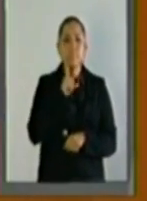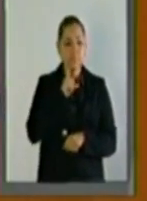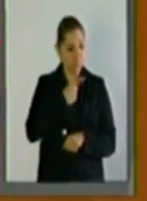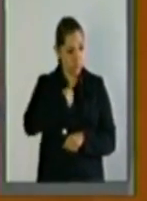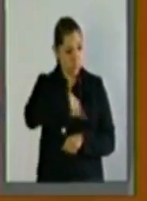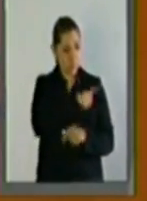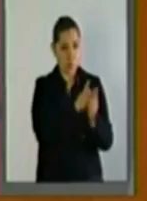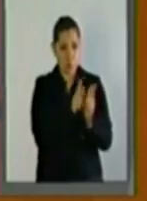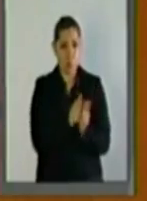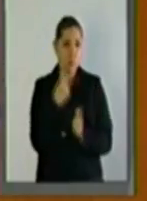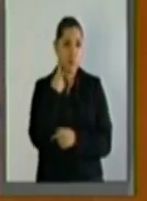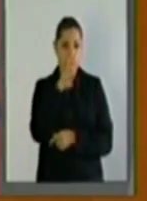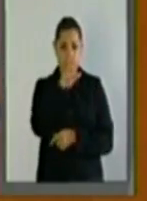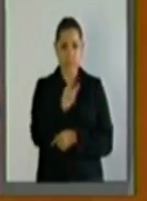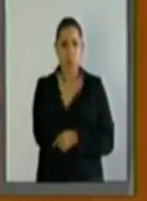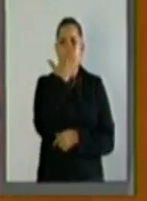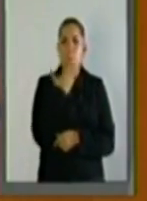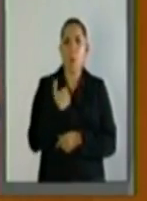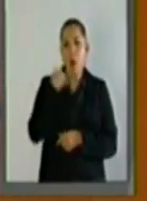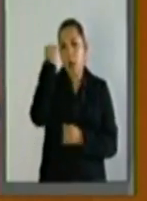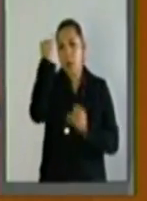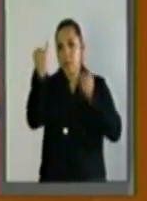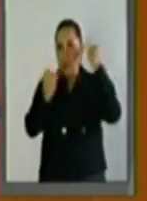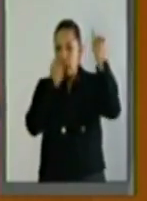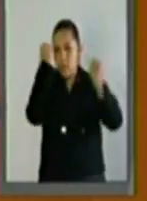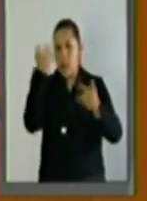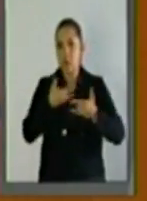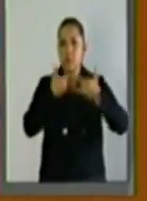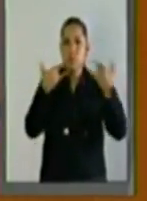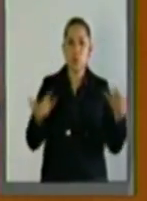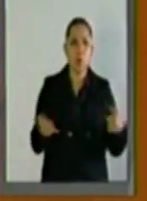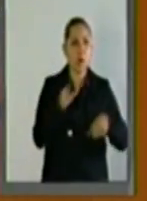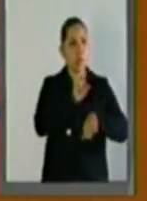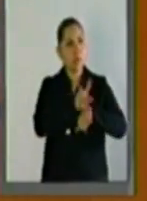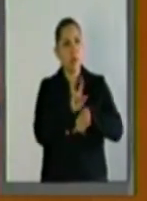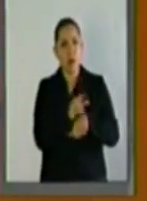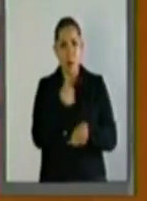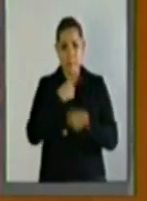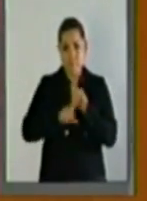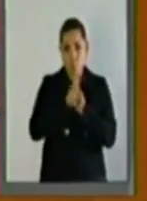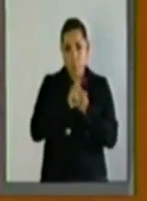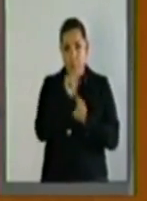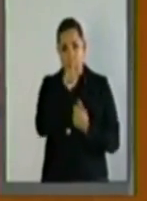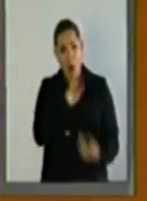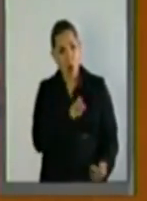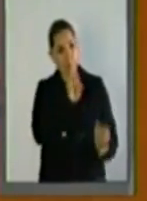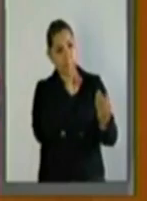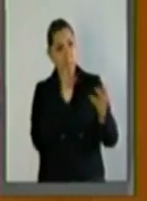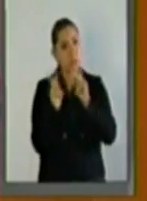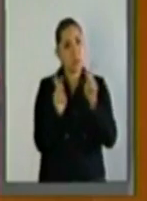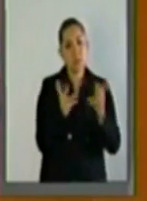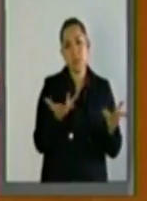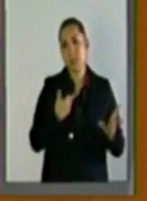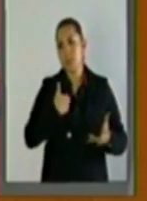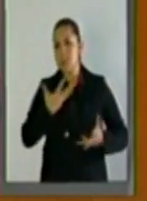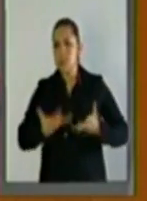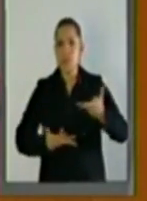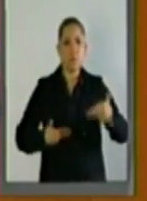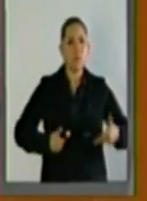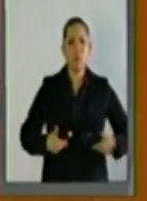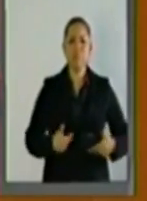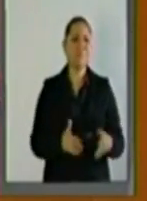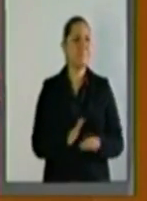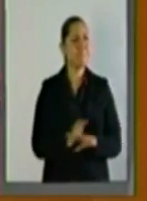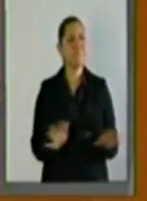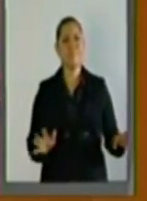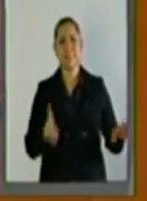hay mitos, ni tenemos ningún problema para analizar y discutir cualquier problema que haya, más en tratándose de la gente y de la